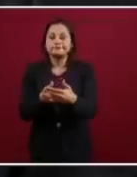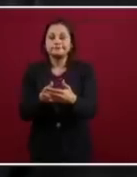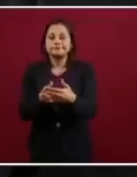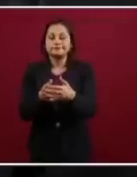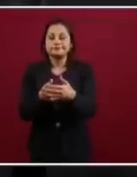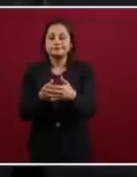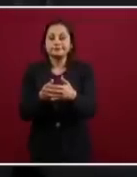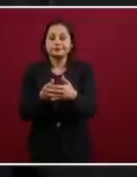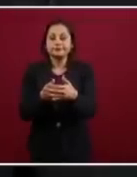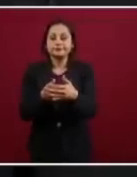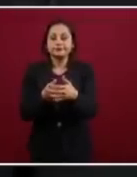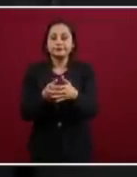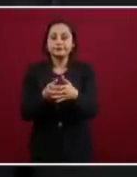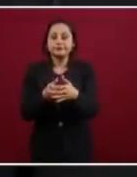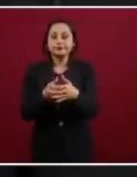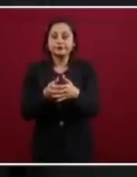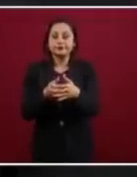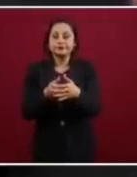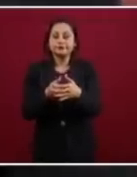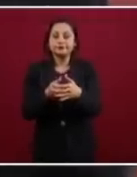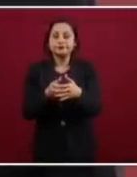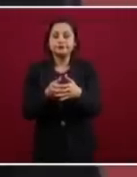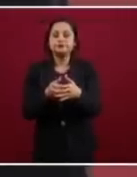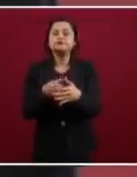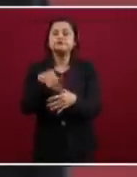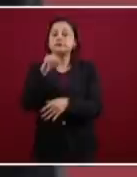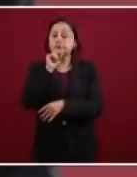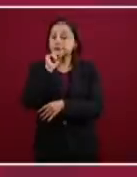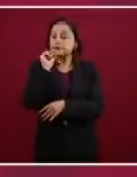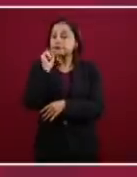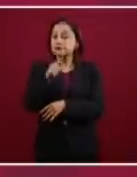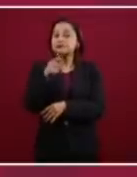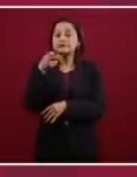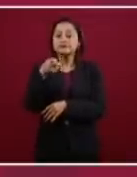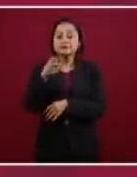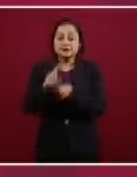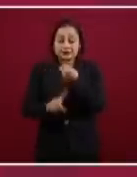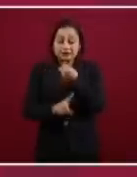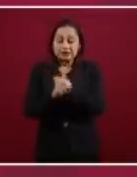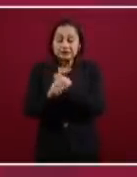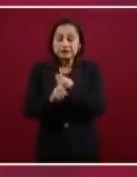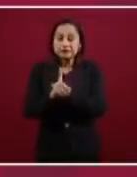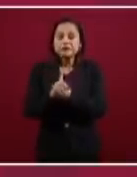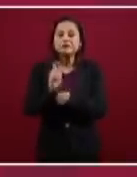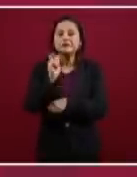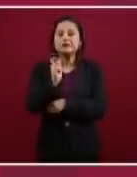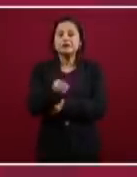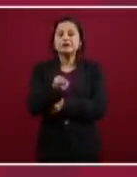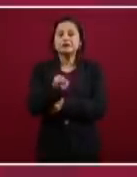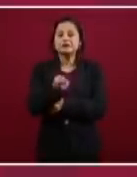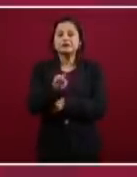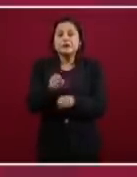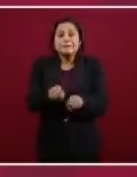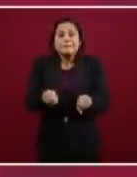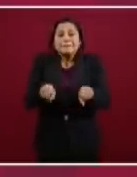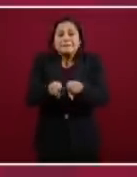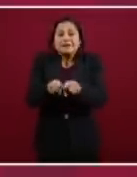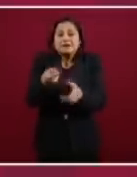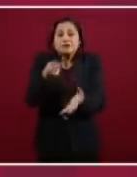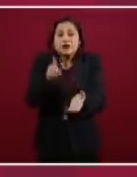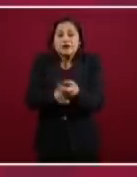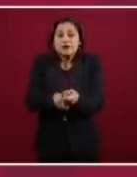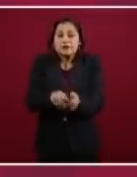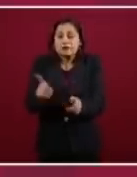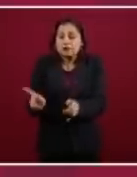este el conflicto es entre los mismos pueblos